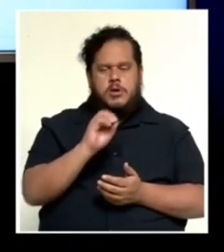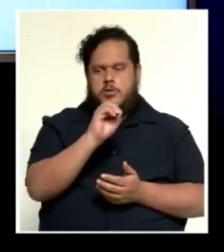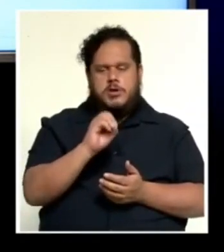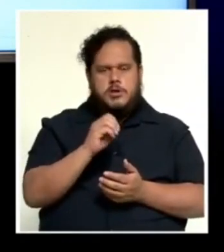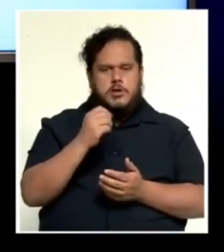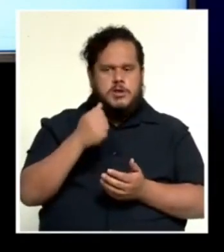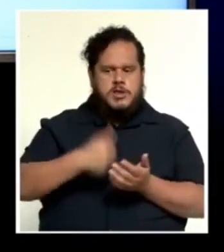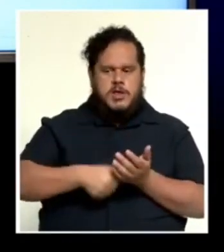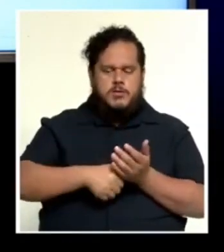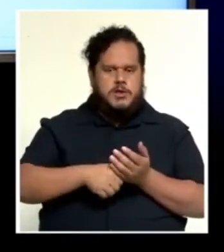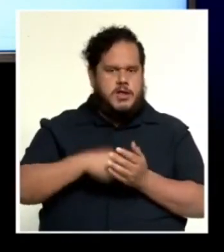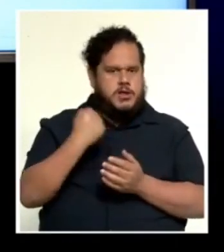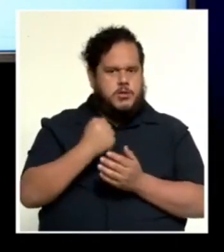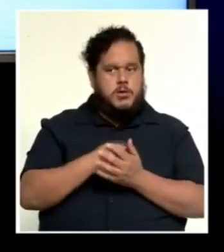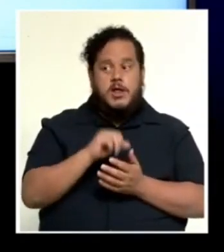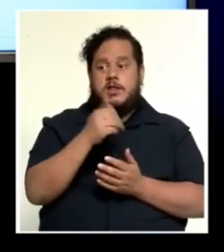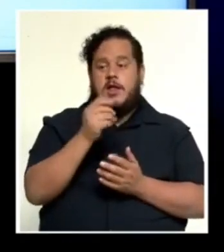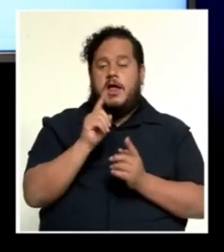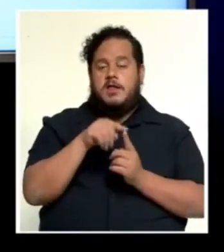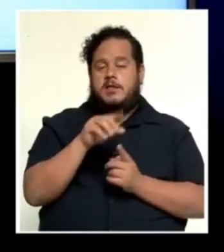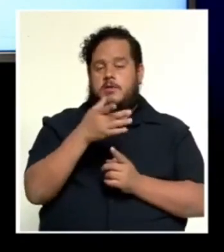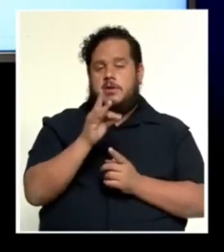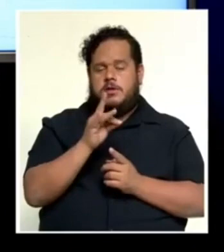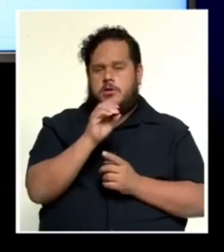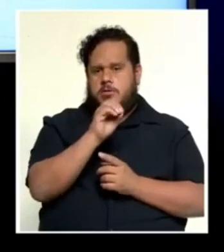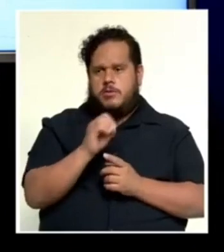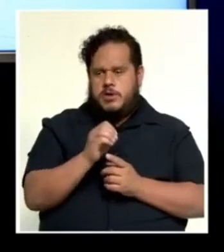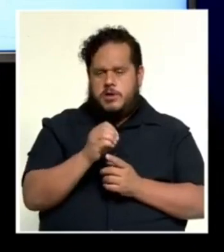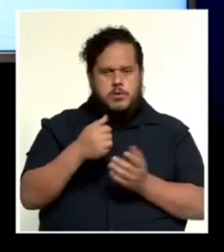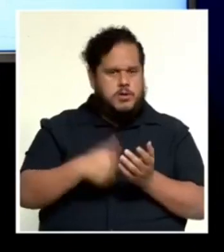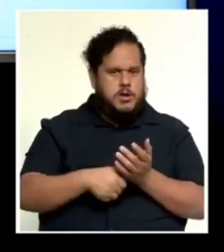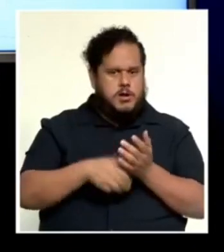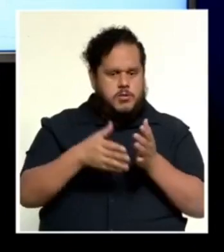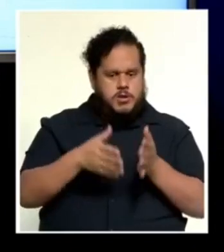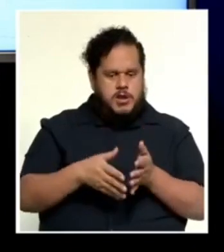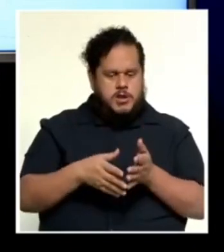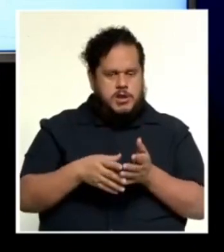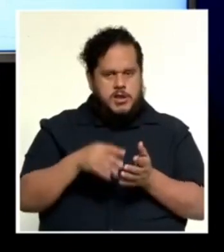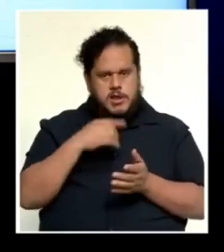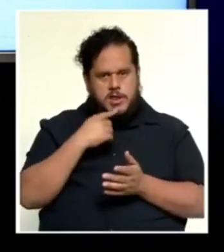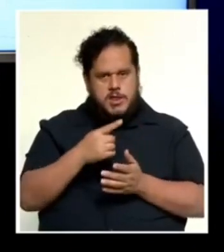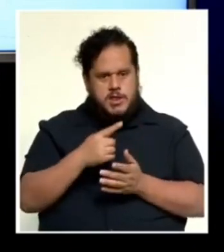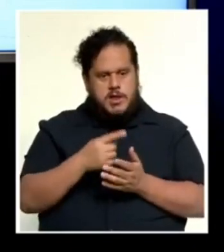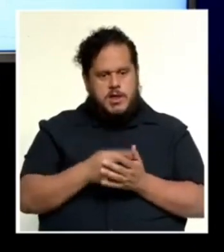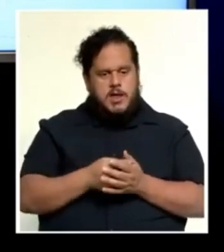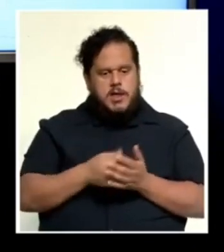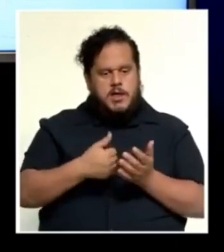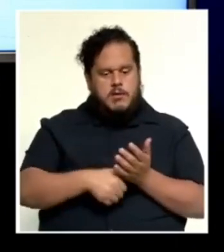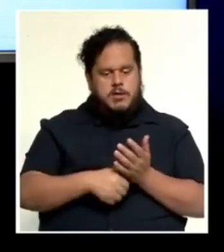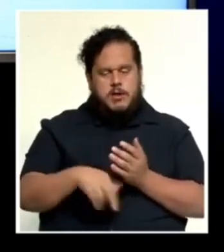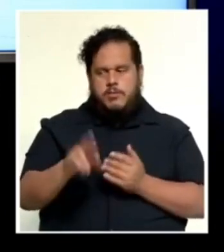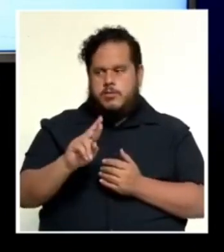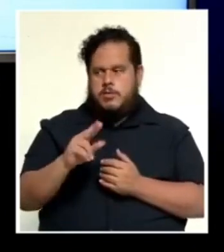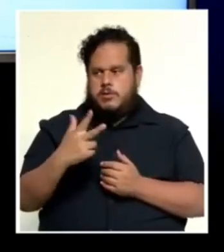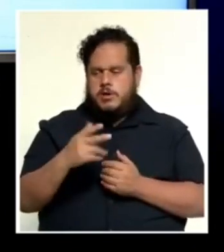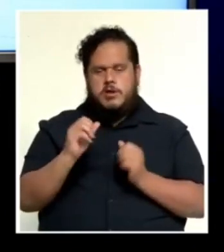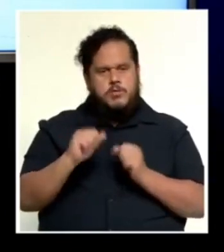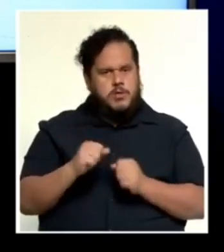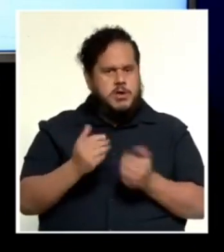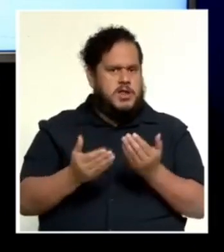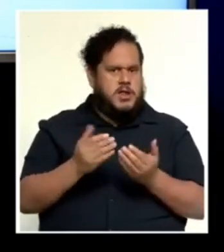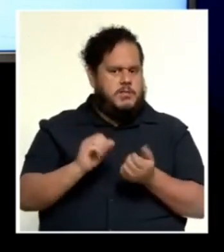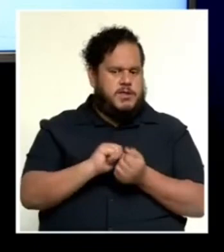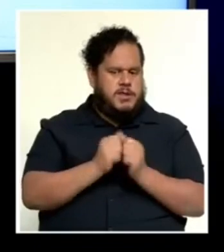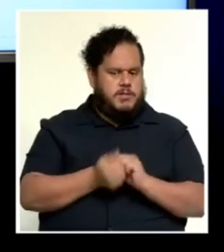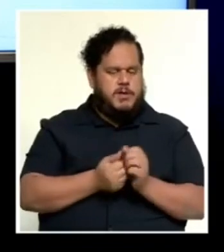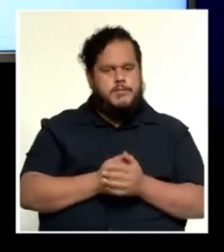duro. Eso quiere decir que hasta un 18% del votante que señale que va a votar por don Rodrigo Chávez podría eventualmente